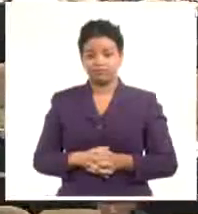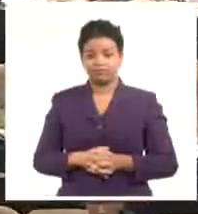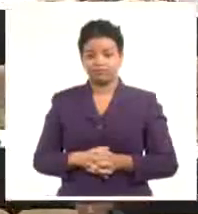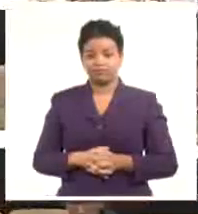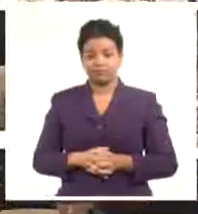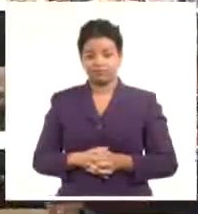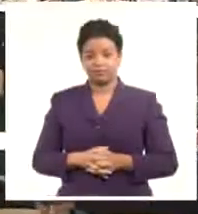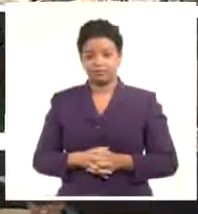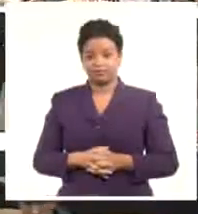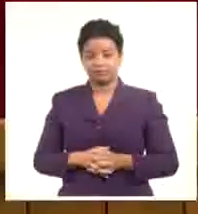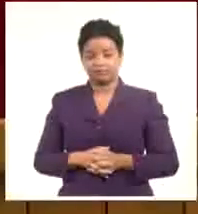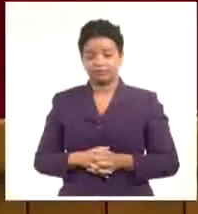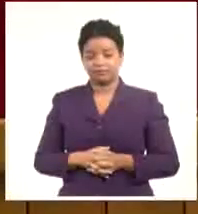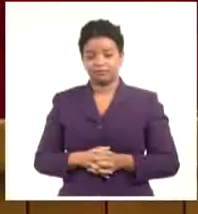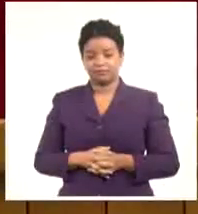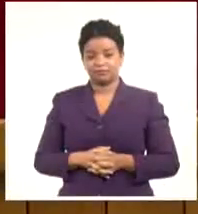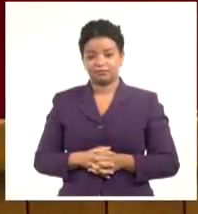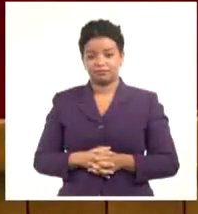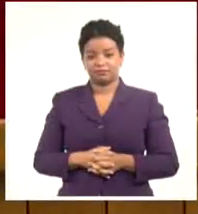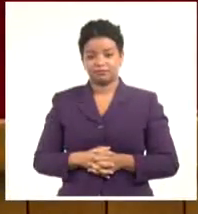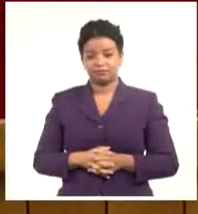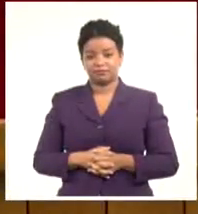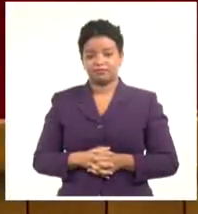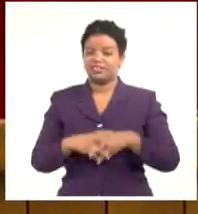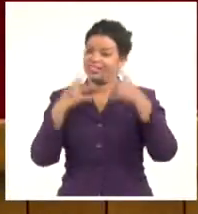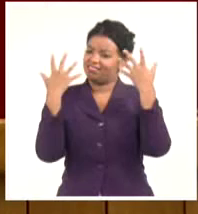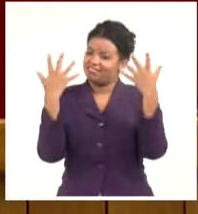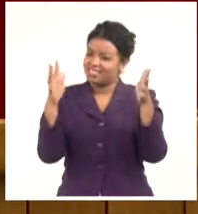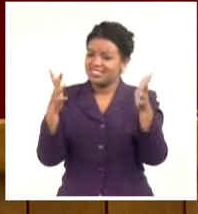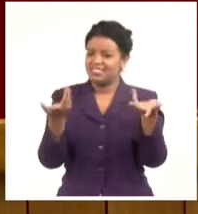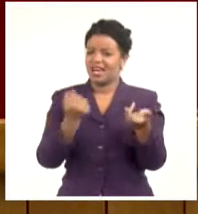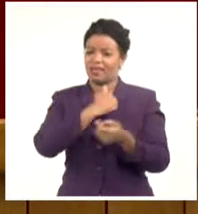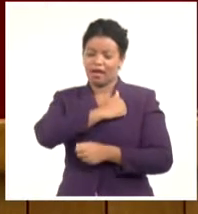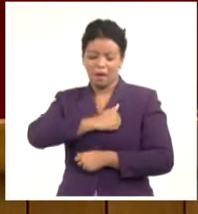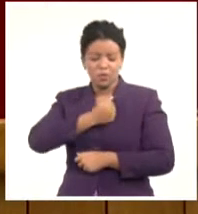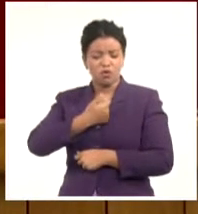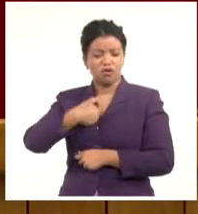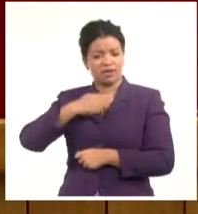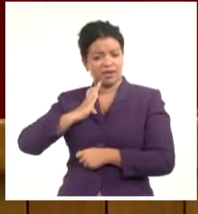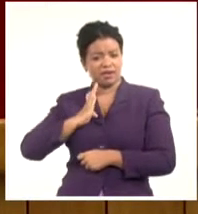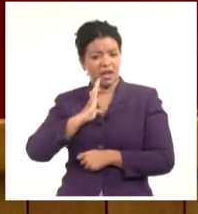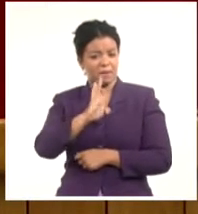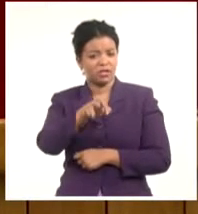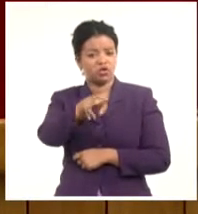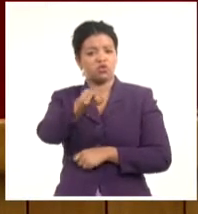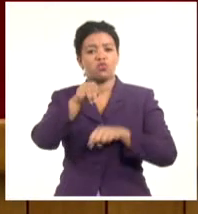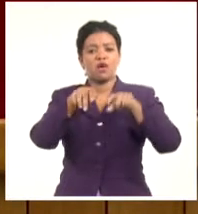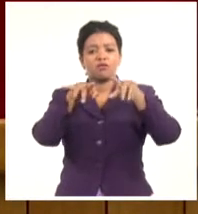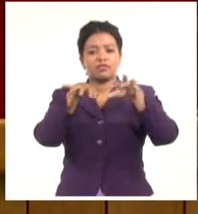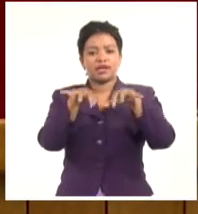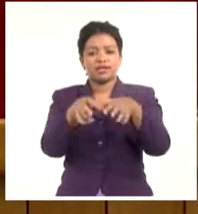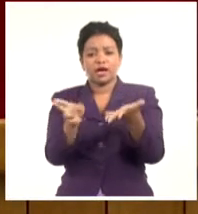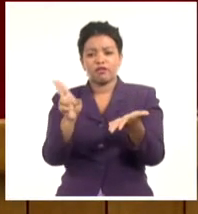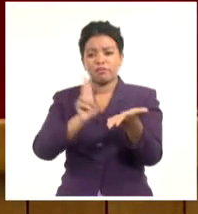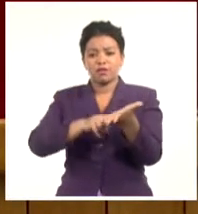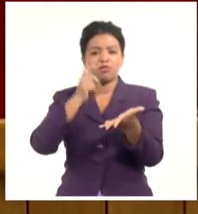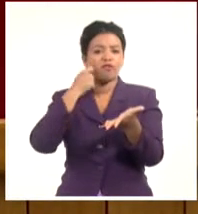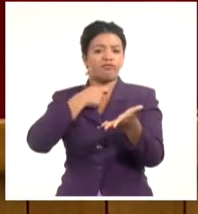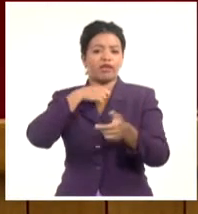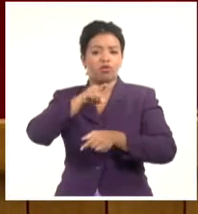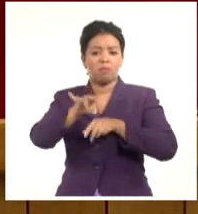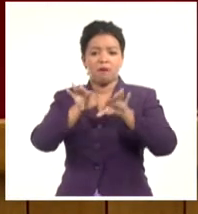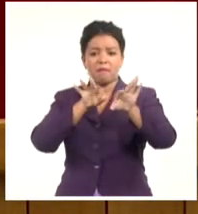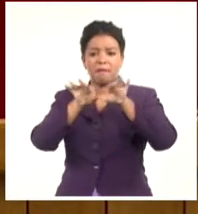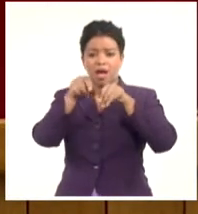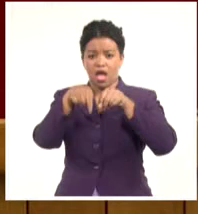Ante todo, las felicitaciones con cariño, con afecto, con admiración al nuevo secretariado de la FEU elegido